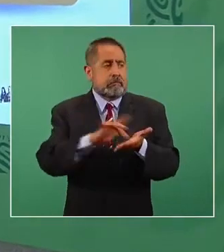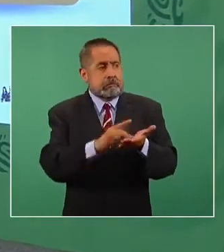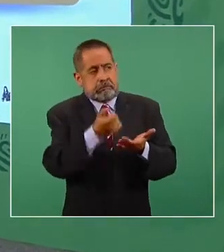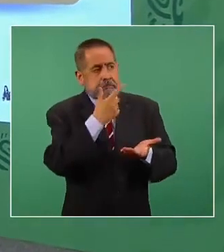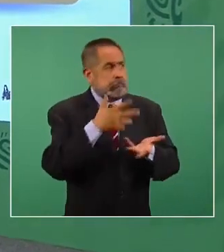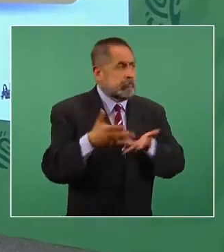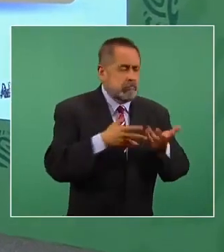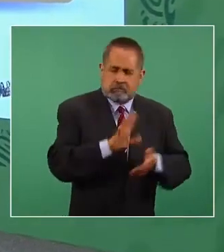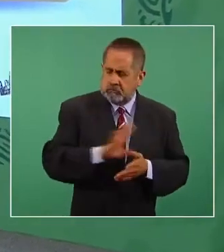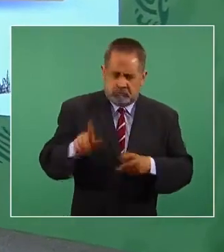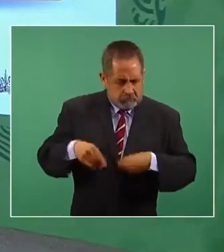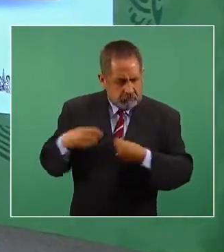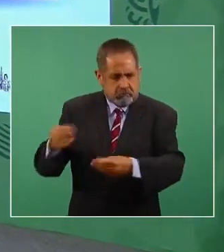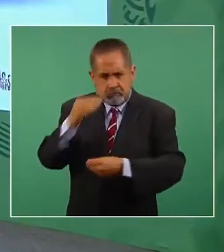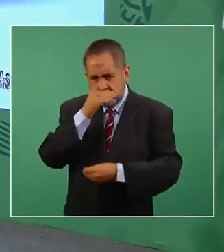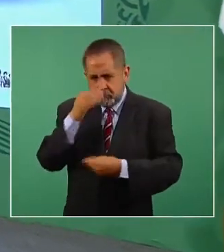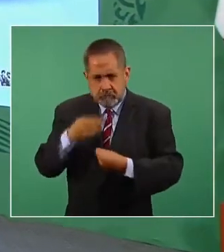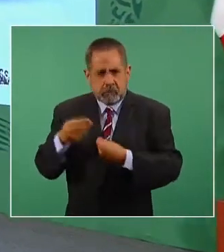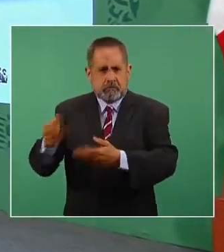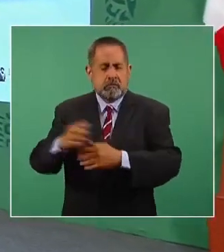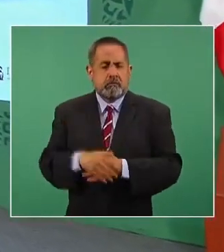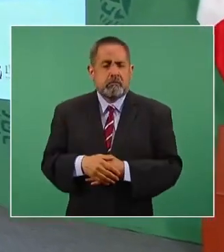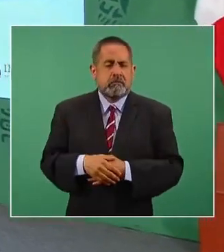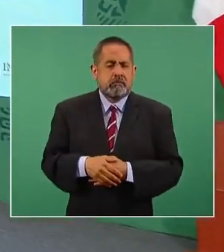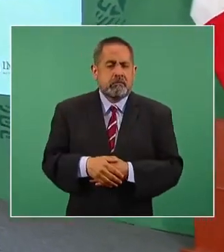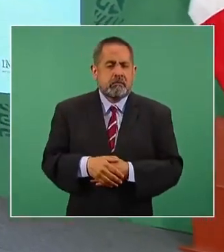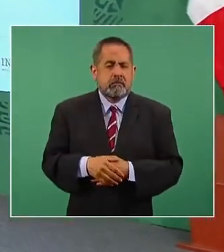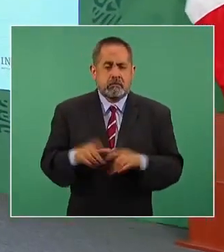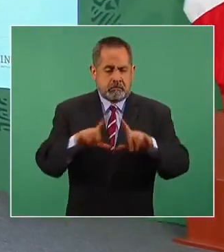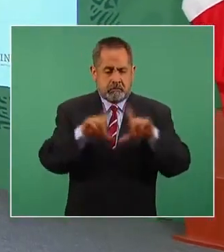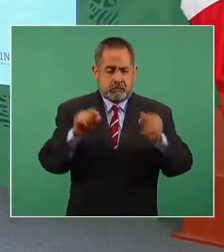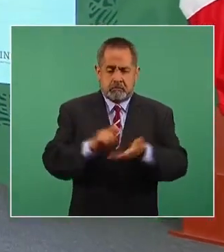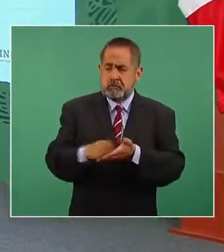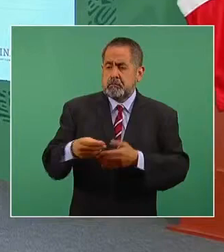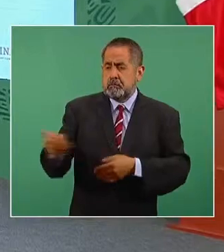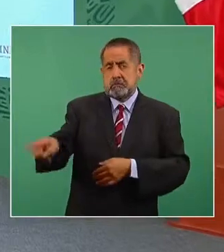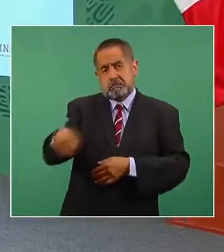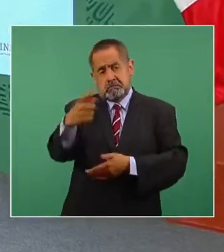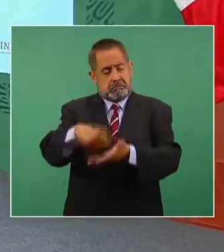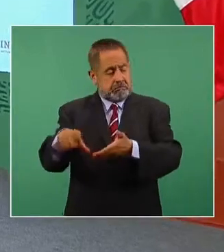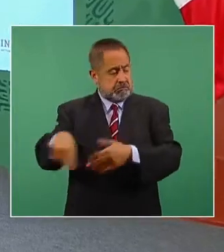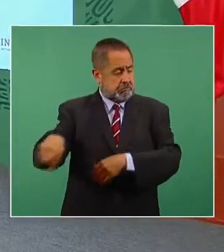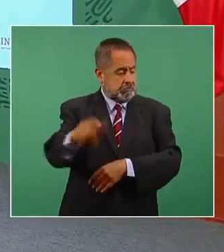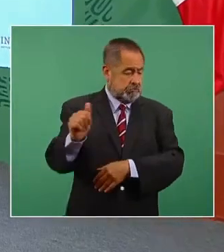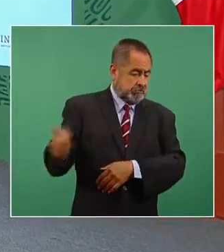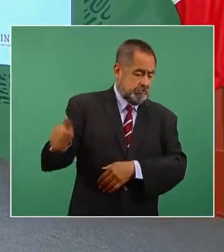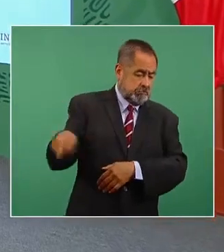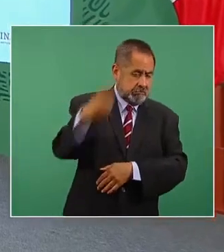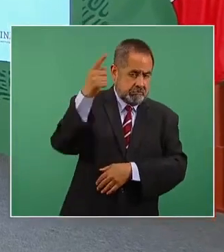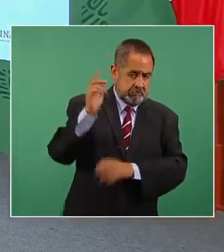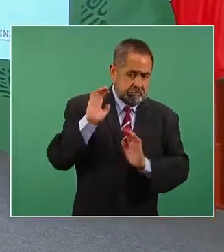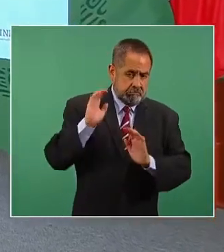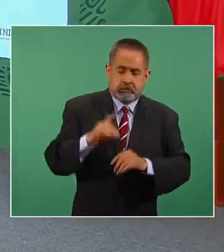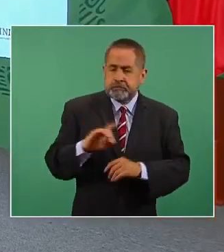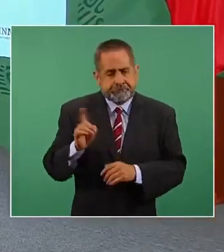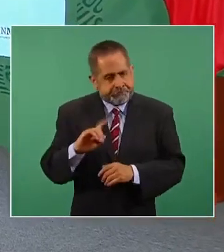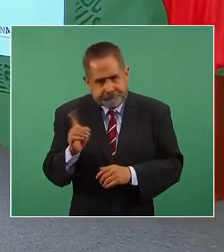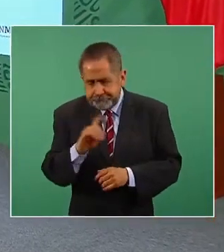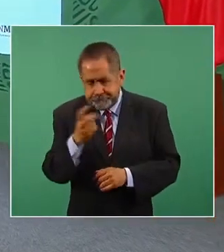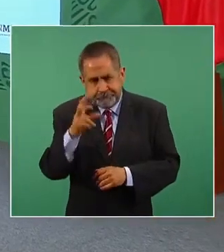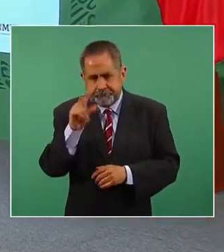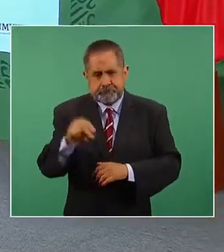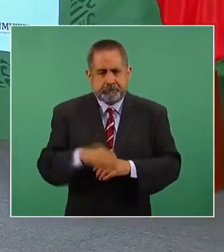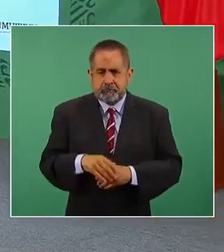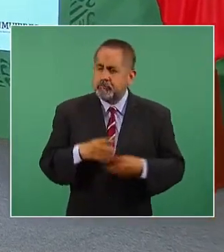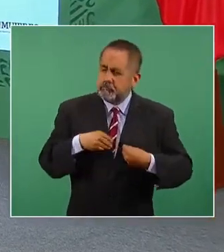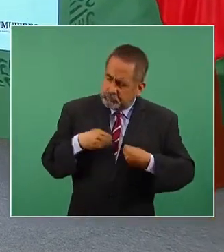medicamento, que no se le dé nada más la receta y a ver dónde compras el medicamento,